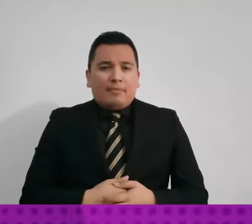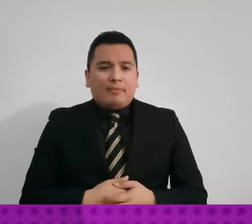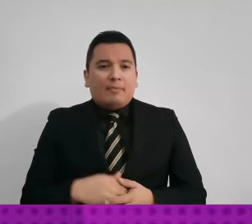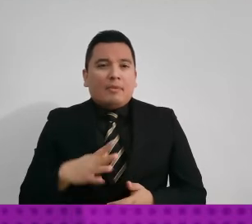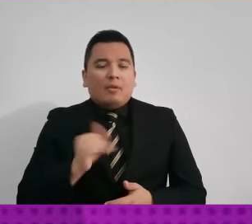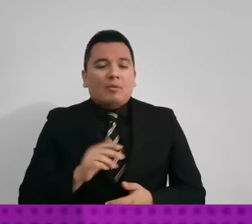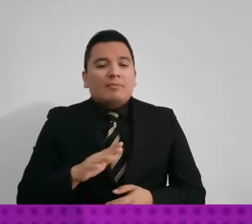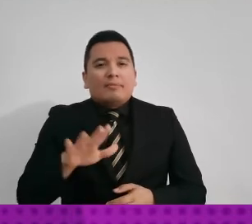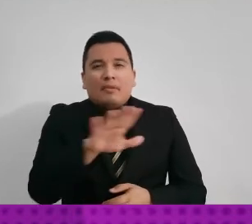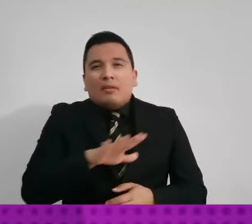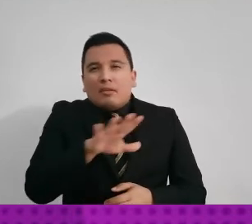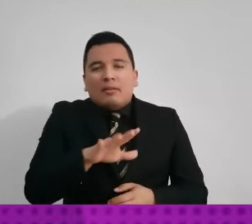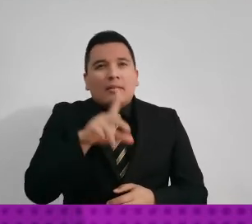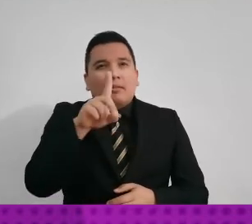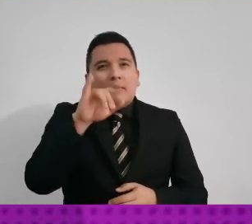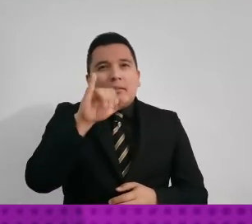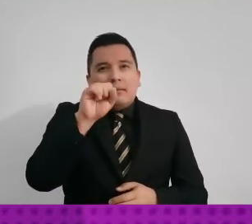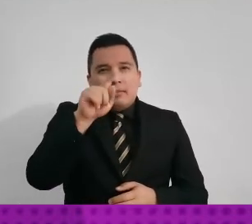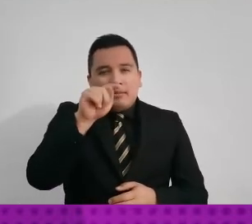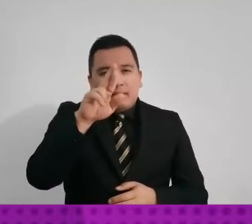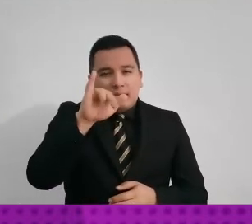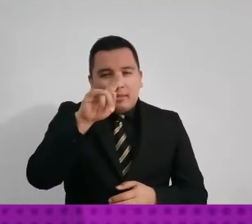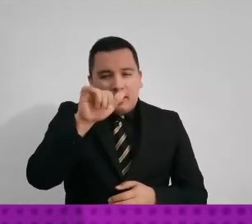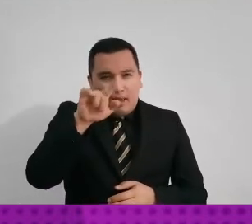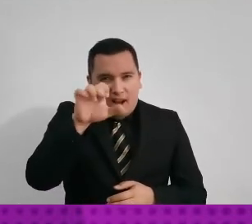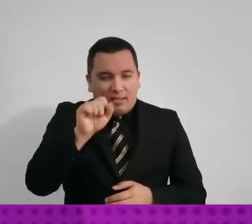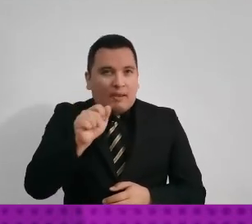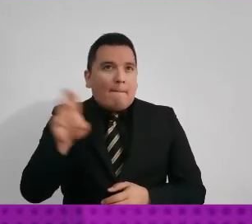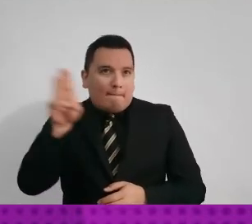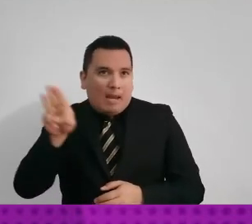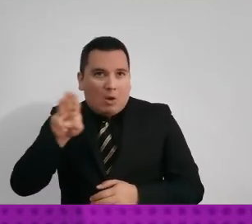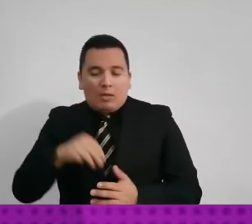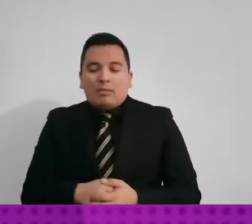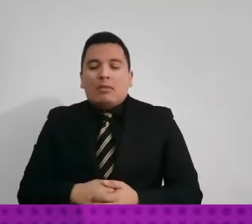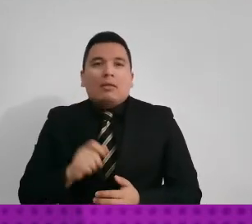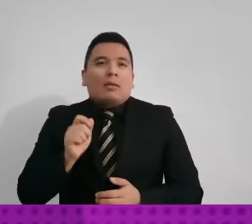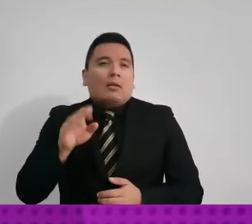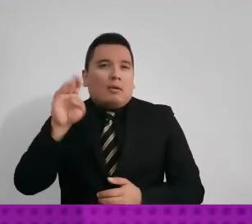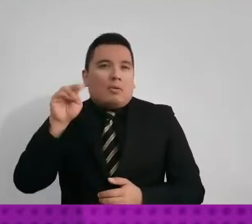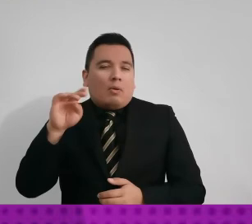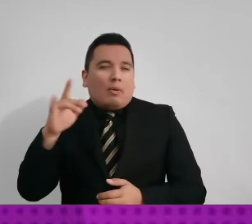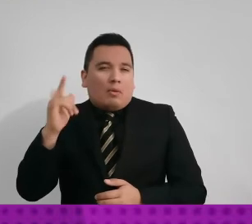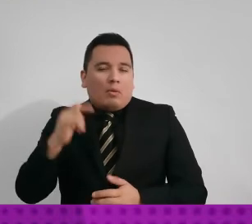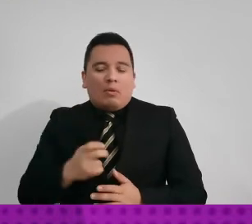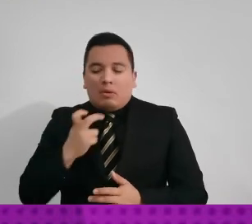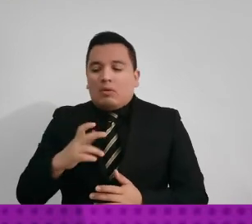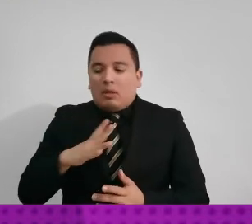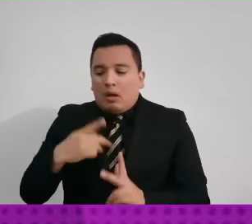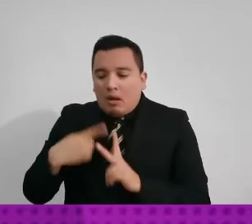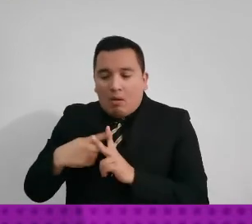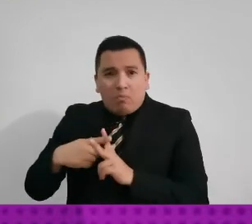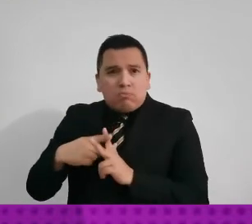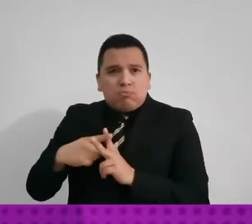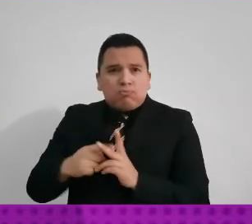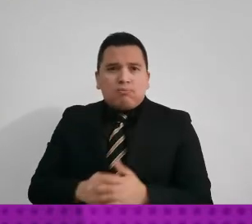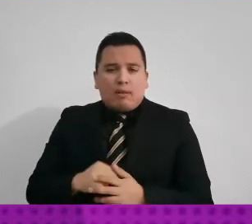siguiente, pero los cómputos distritales, que son el miércoles siguiente a la jornada electoral, estamos ya hablando del día 9 de junio,